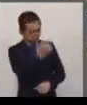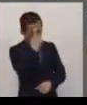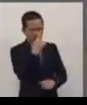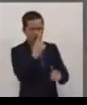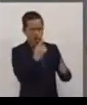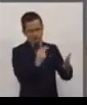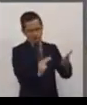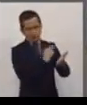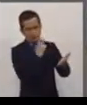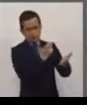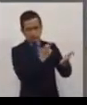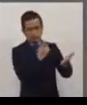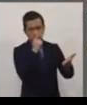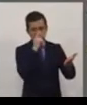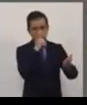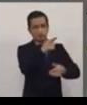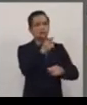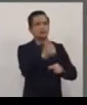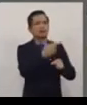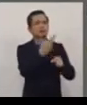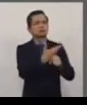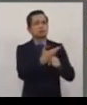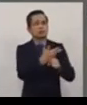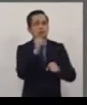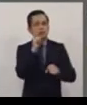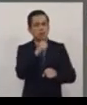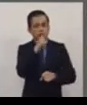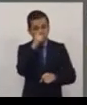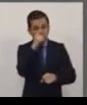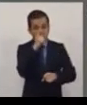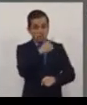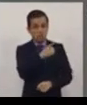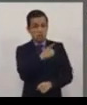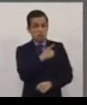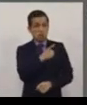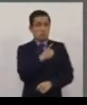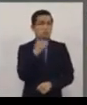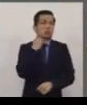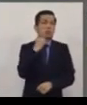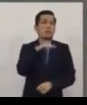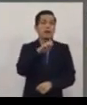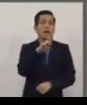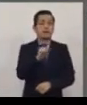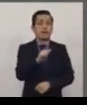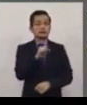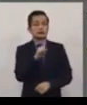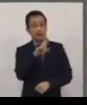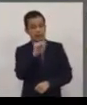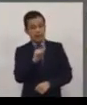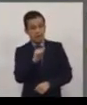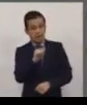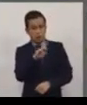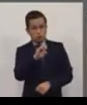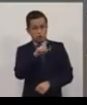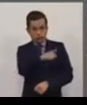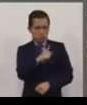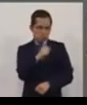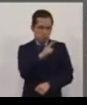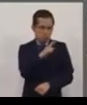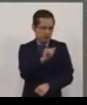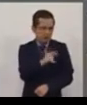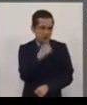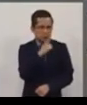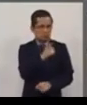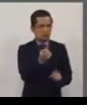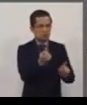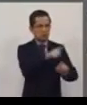mi acuse. Y la secretaria del PRI, la diputada María Sara Rocha Medina, les